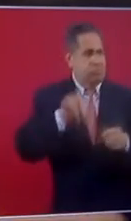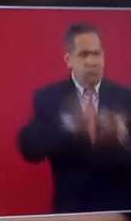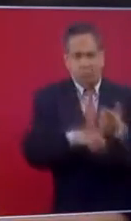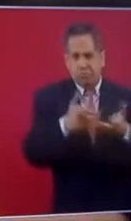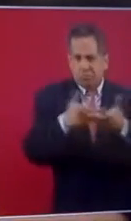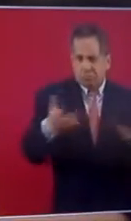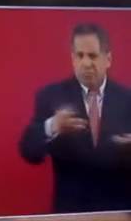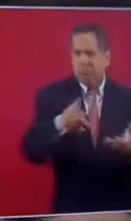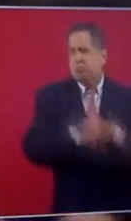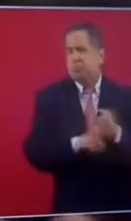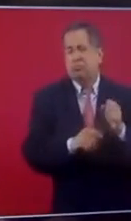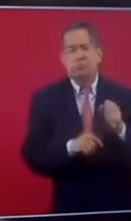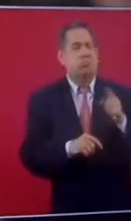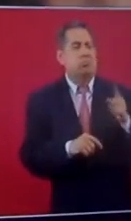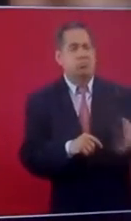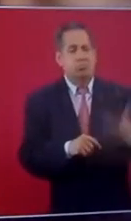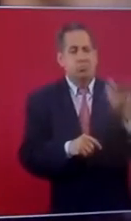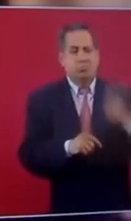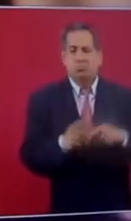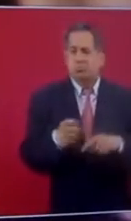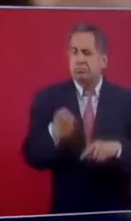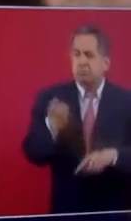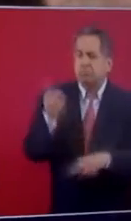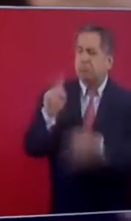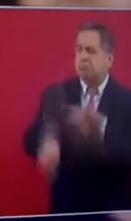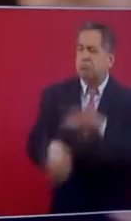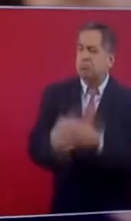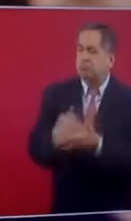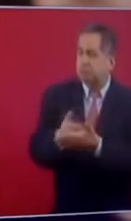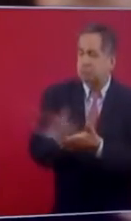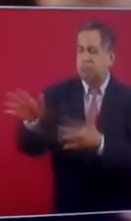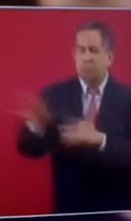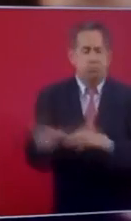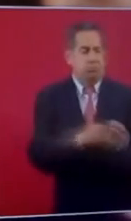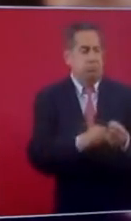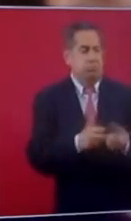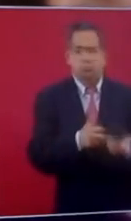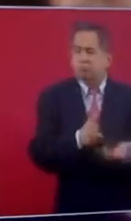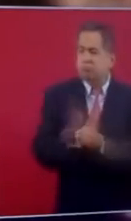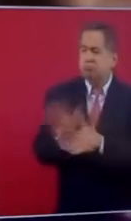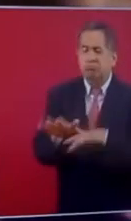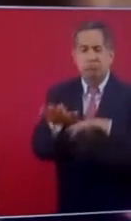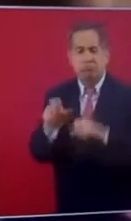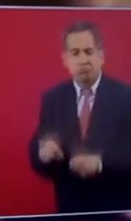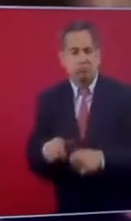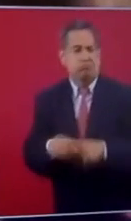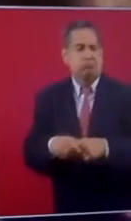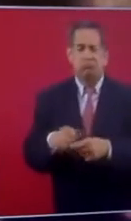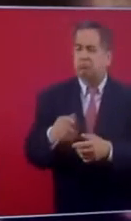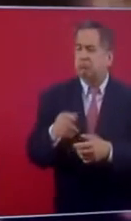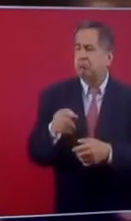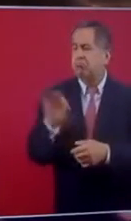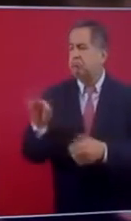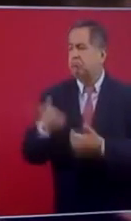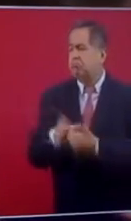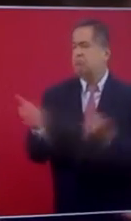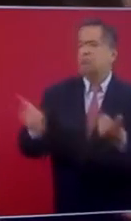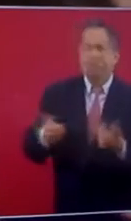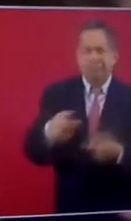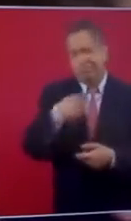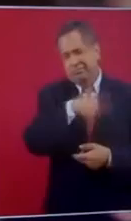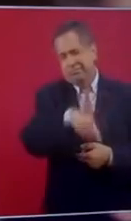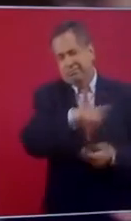Para tramitar este apoyo debió haberse registrado el deceso a partir del 18 de marzo del presente año, que se